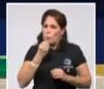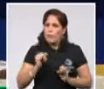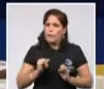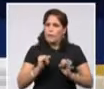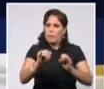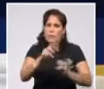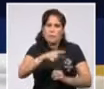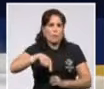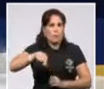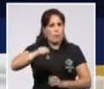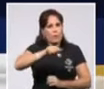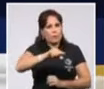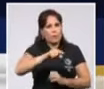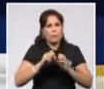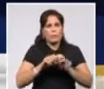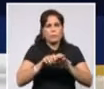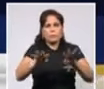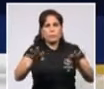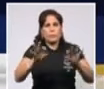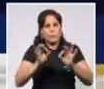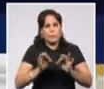la multiplican,